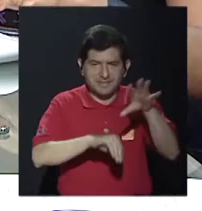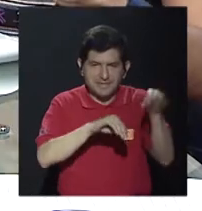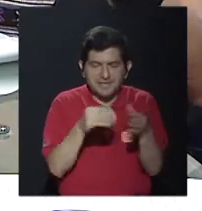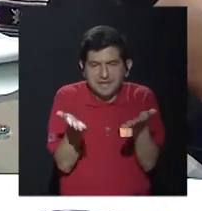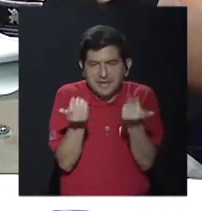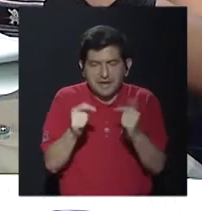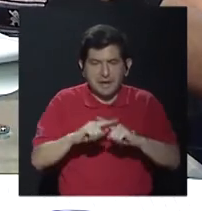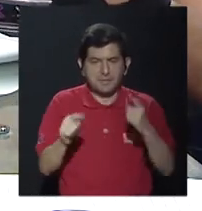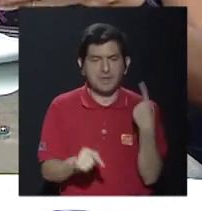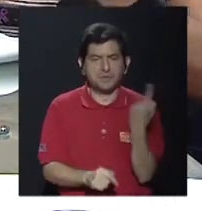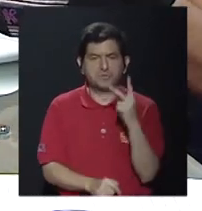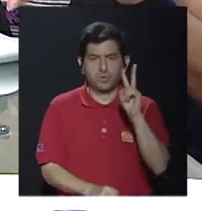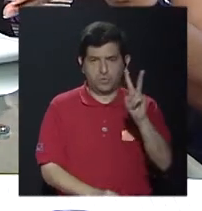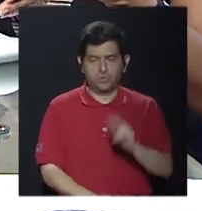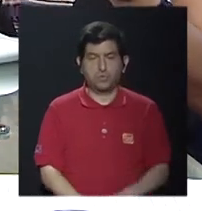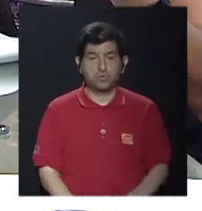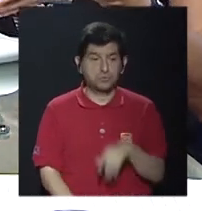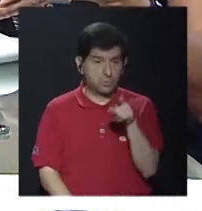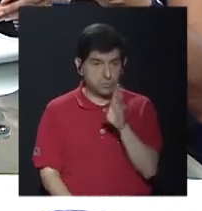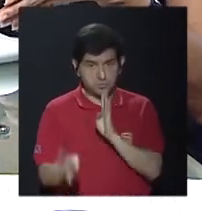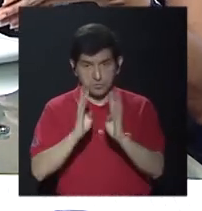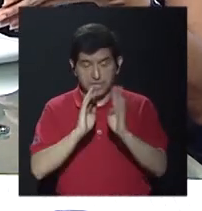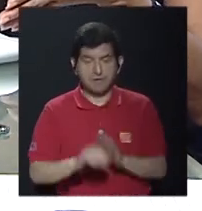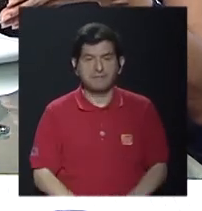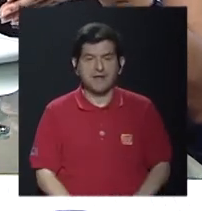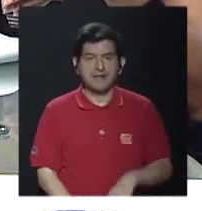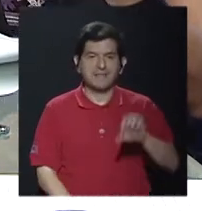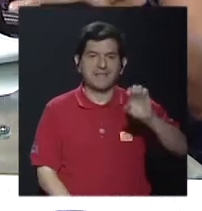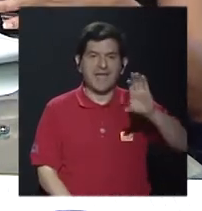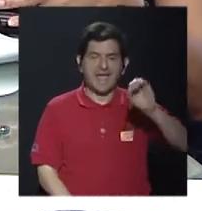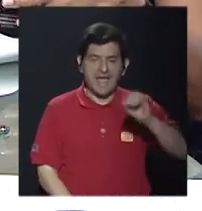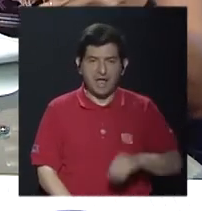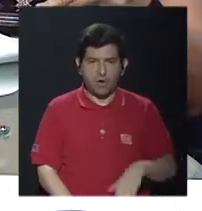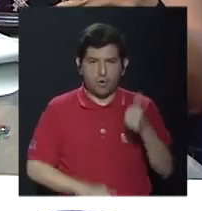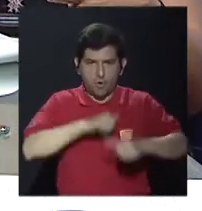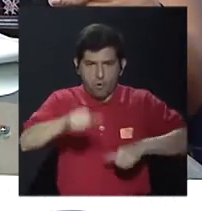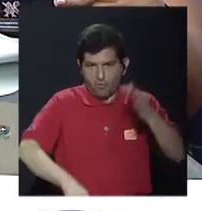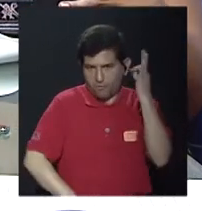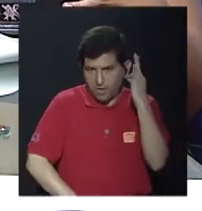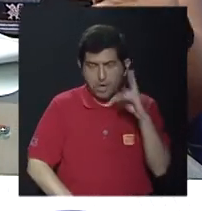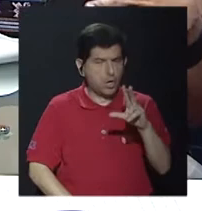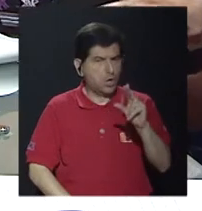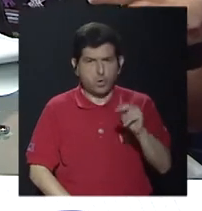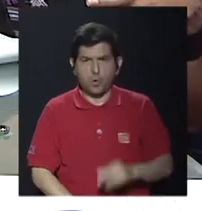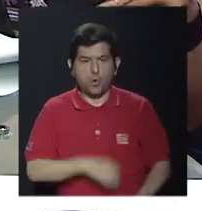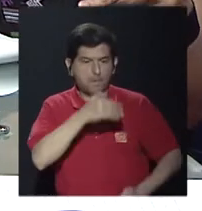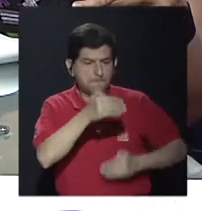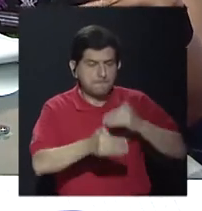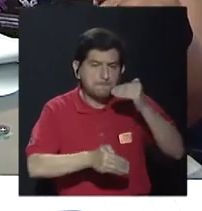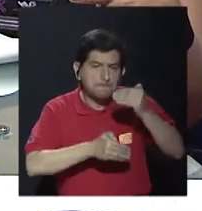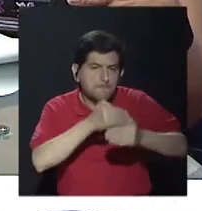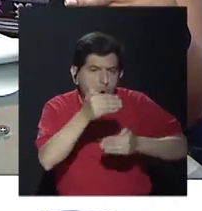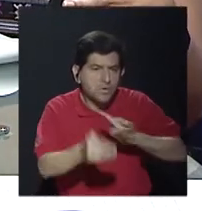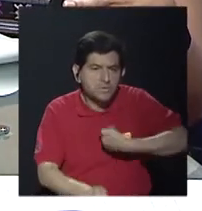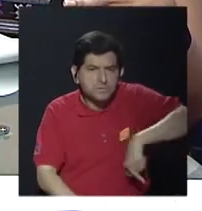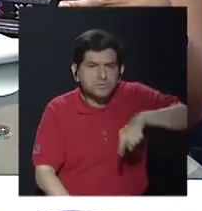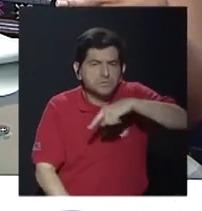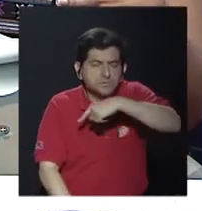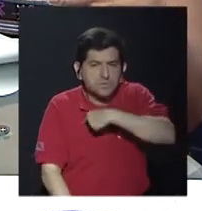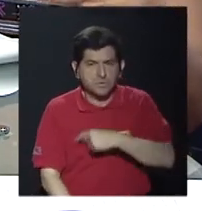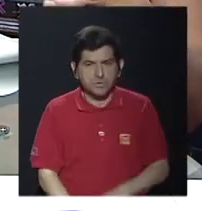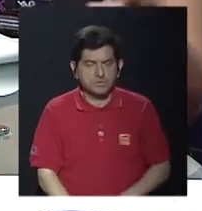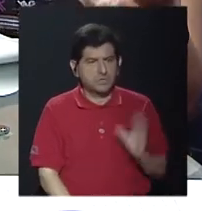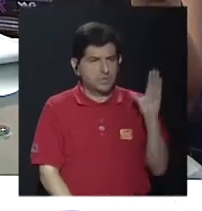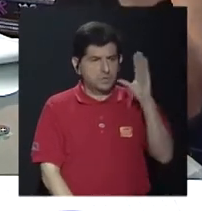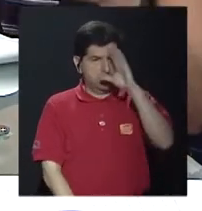con esos, entonces nos decían, ah, bueno, ustedes van a hablar de ecofeminismo. Y no, o sea, en el proceso fuimos